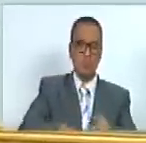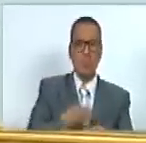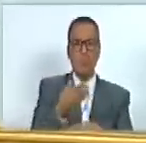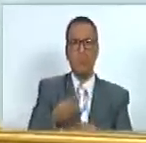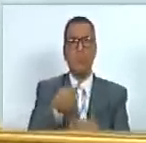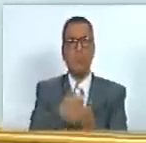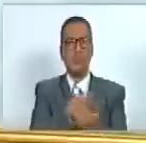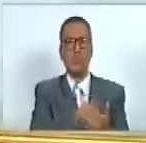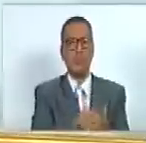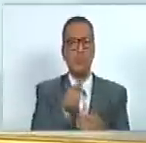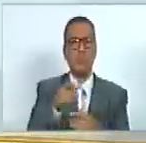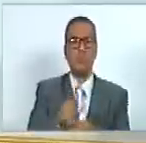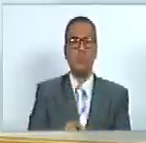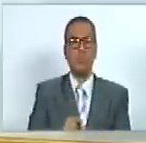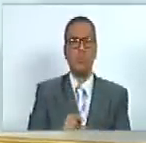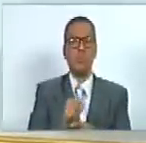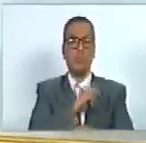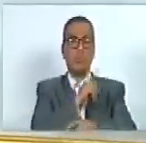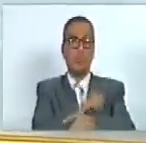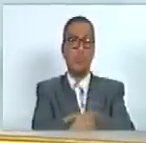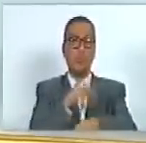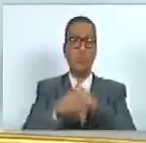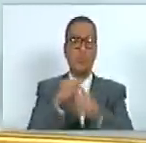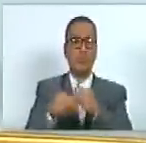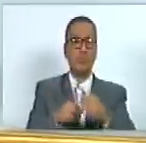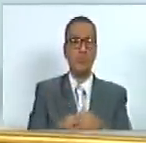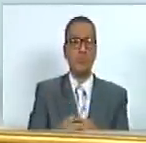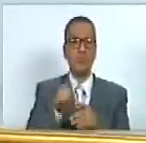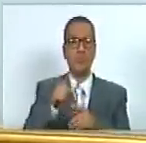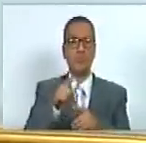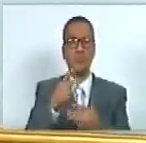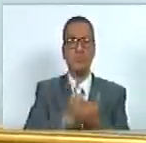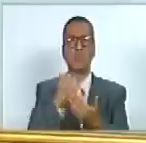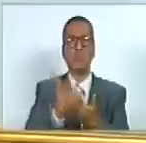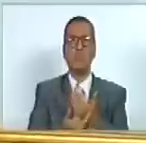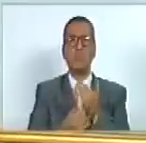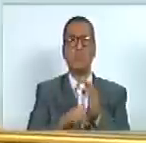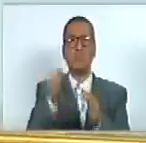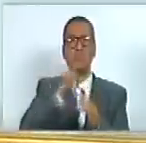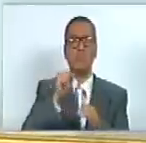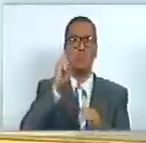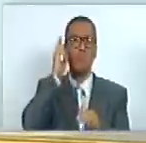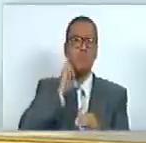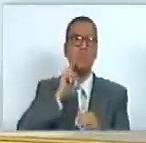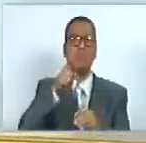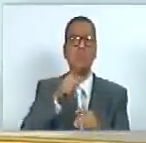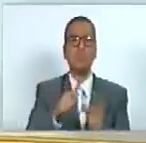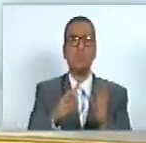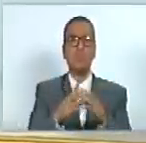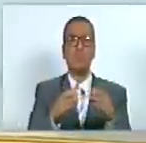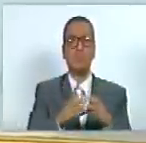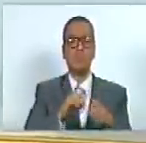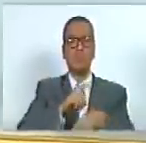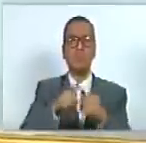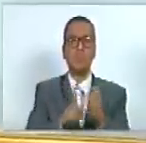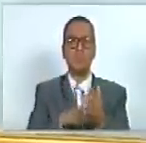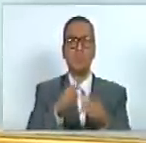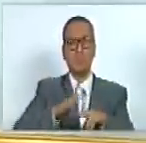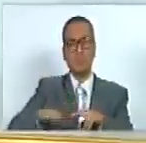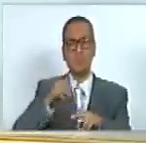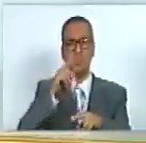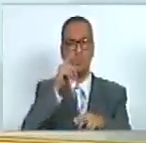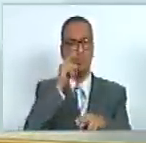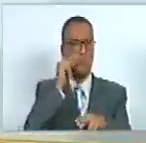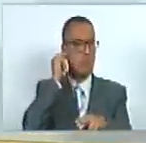financiando con la fuerza con que se hacía el programa Simón Bolívar de operaciones complejas para nuestras niñas, para